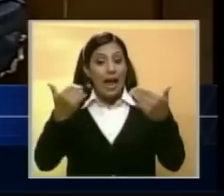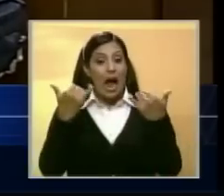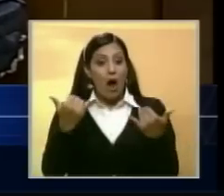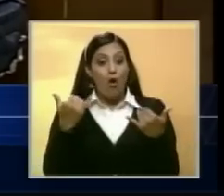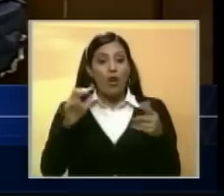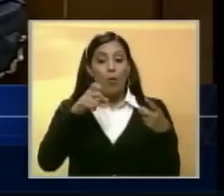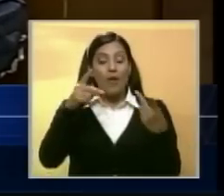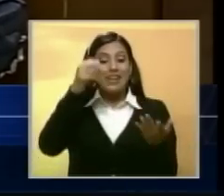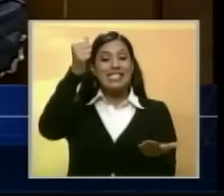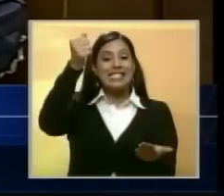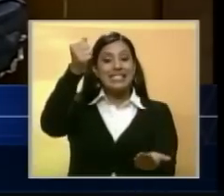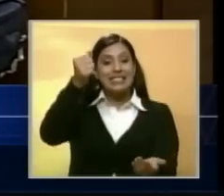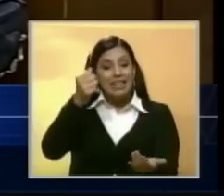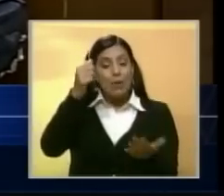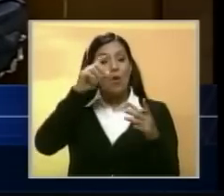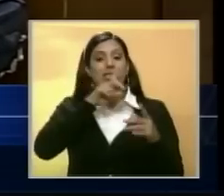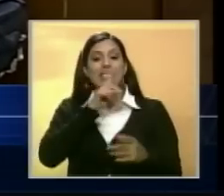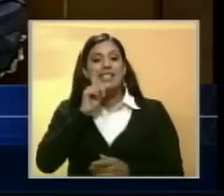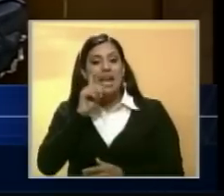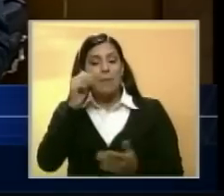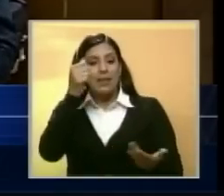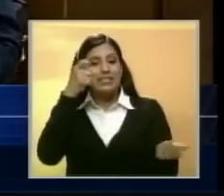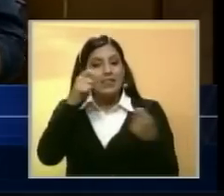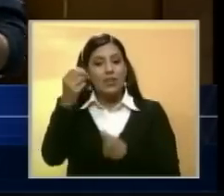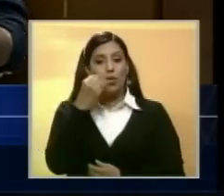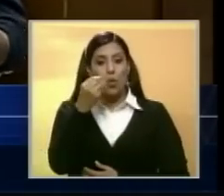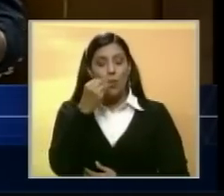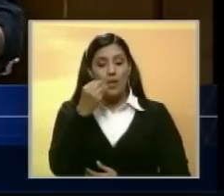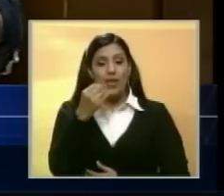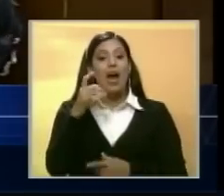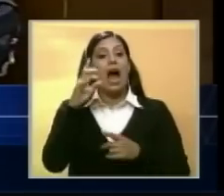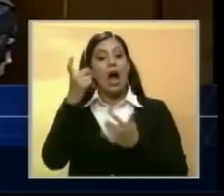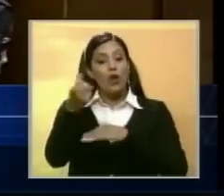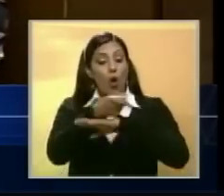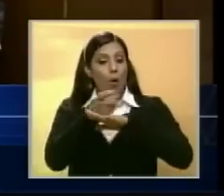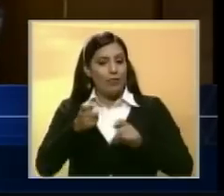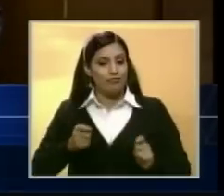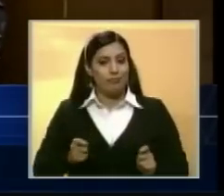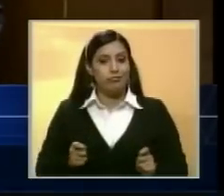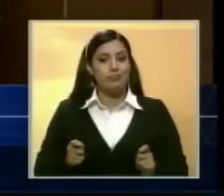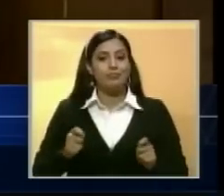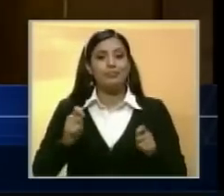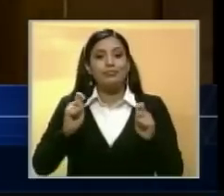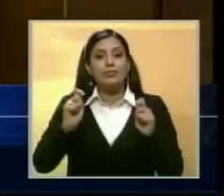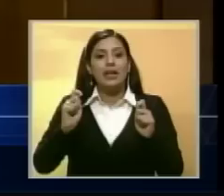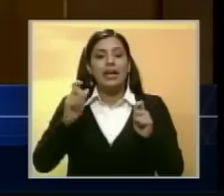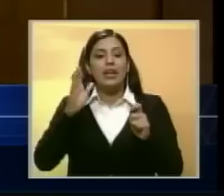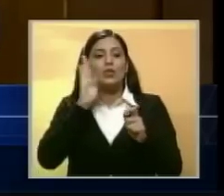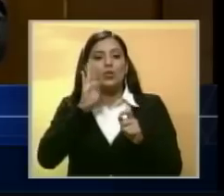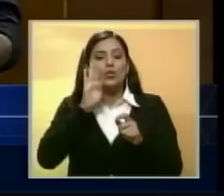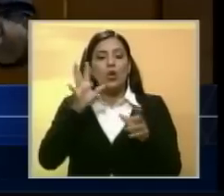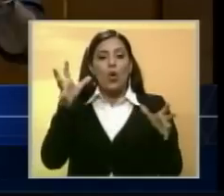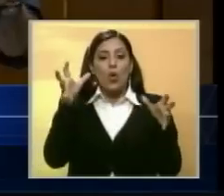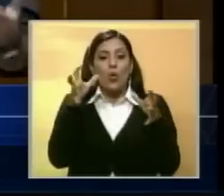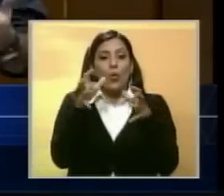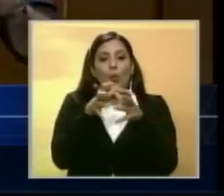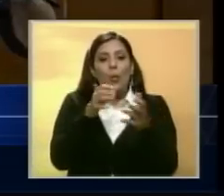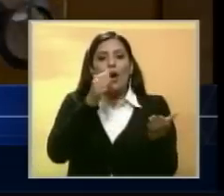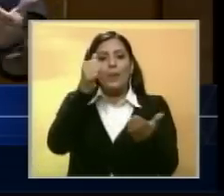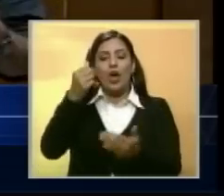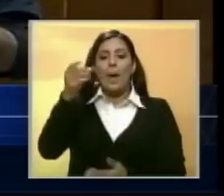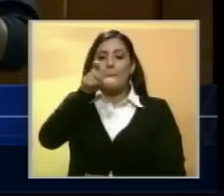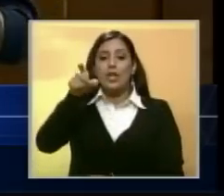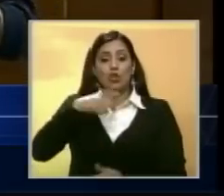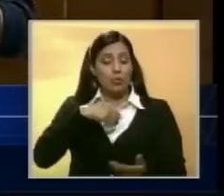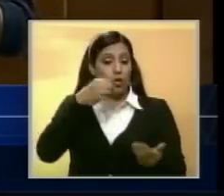con este sistema que se llama el CLAP, el gobierno pretende partidizar el estómago de